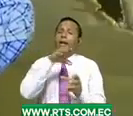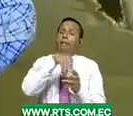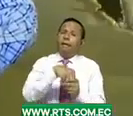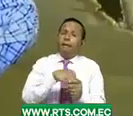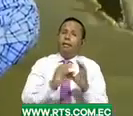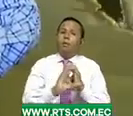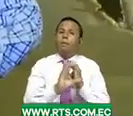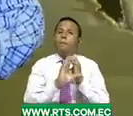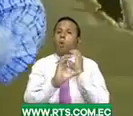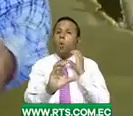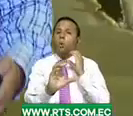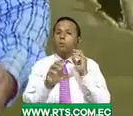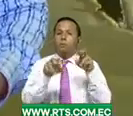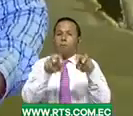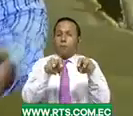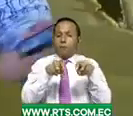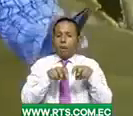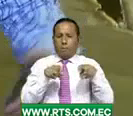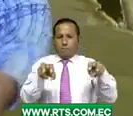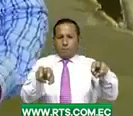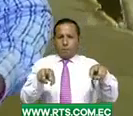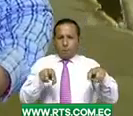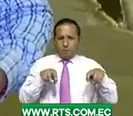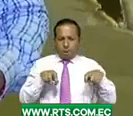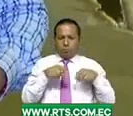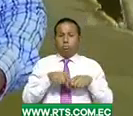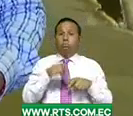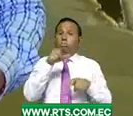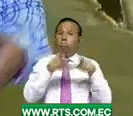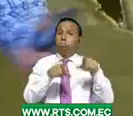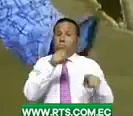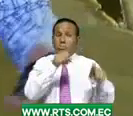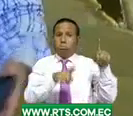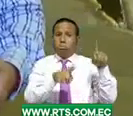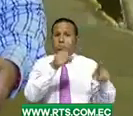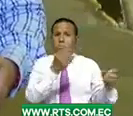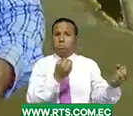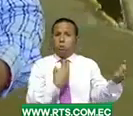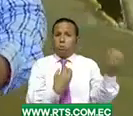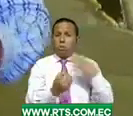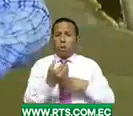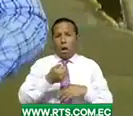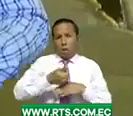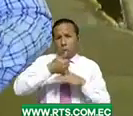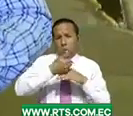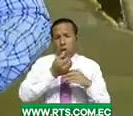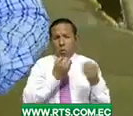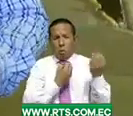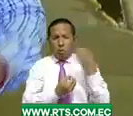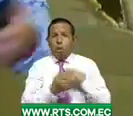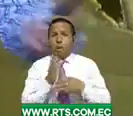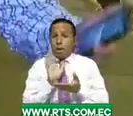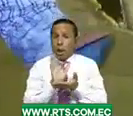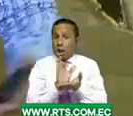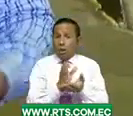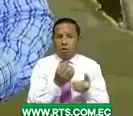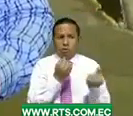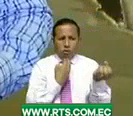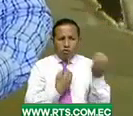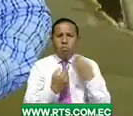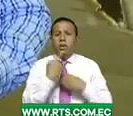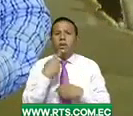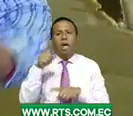de transportación pública. Según lo que dicen algunas versiones, tanto de las autoridades de seguridad como de testigos, varios